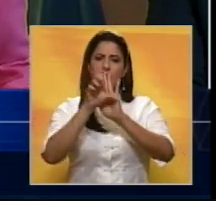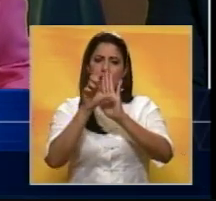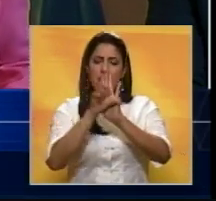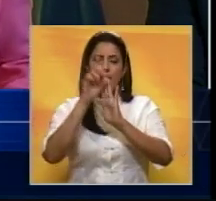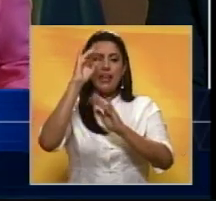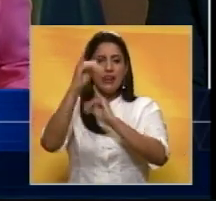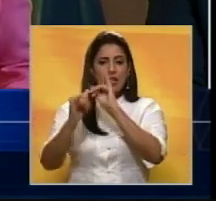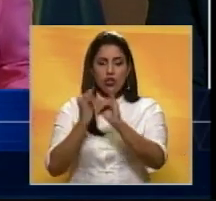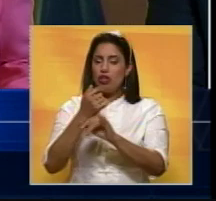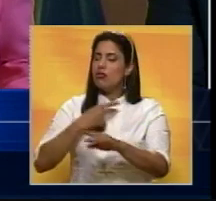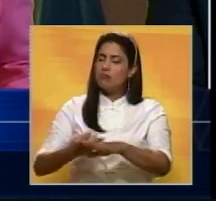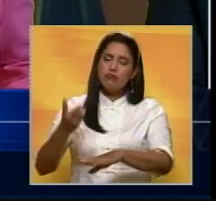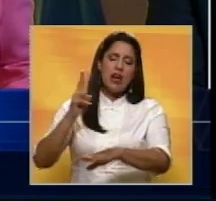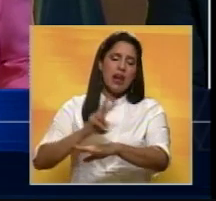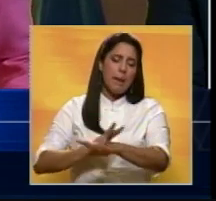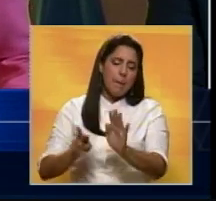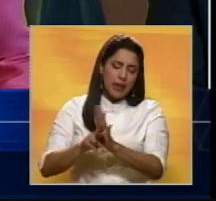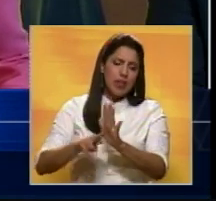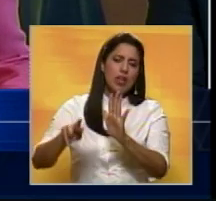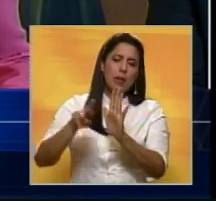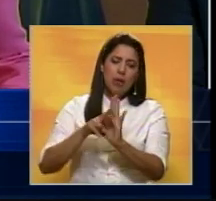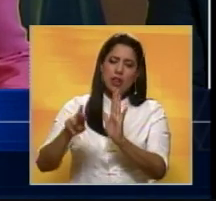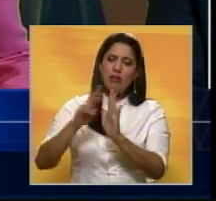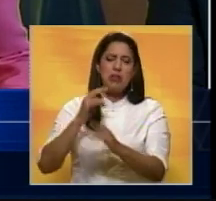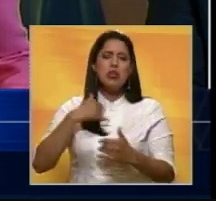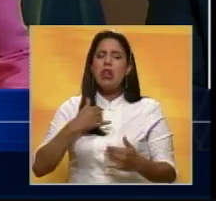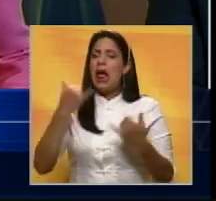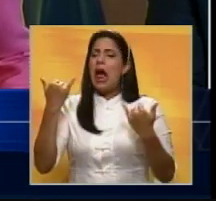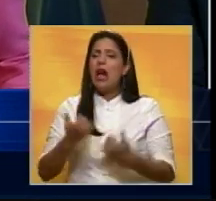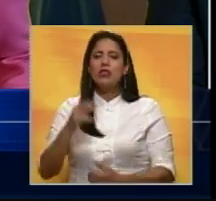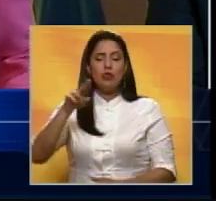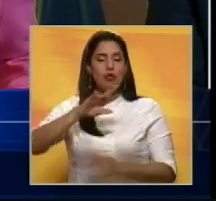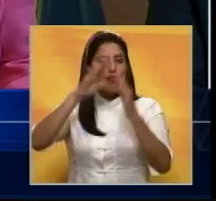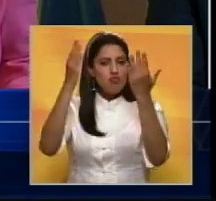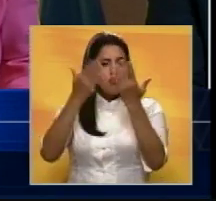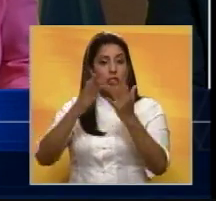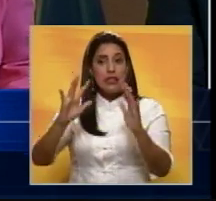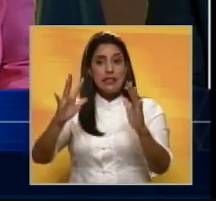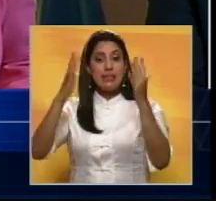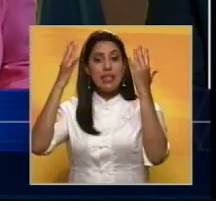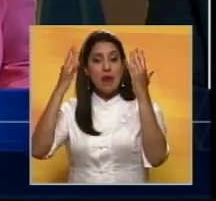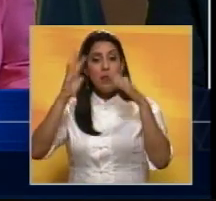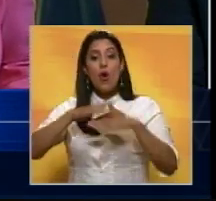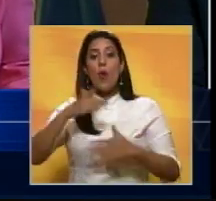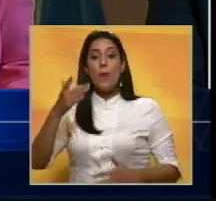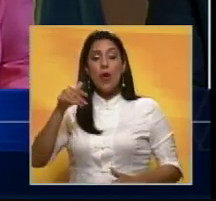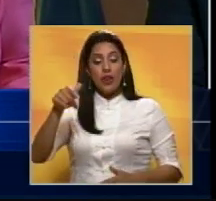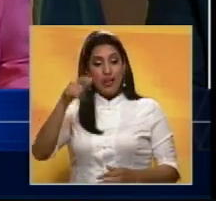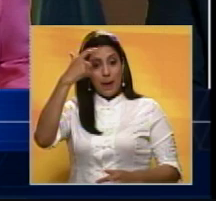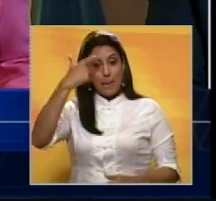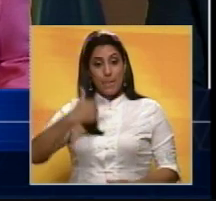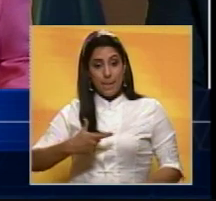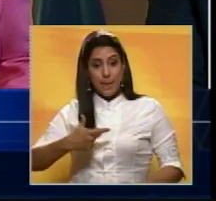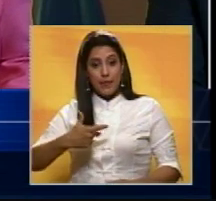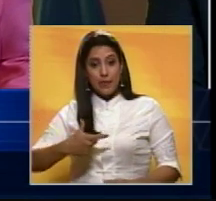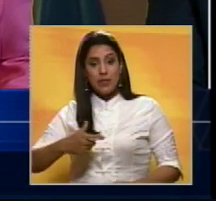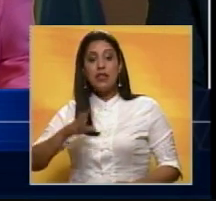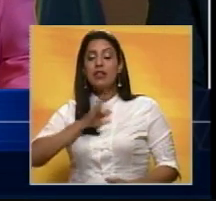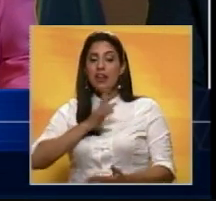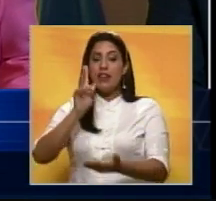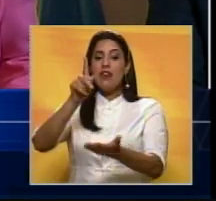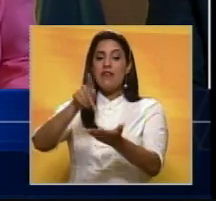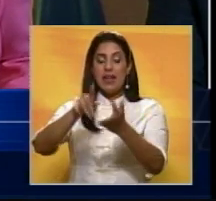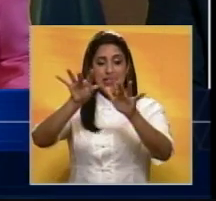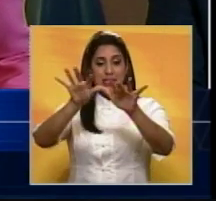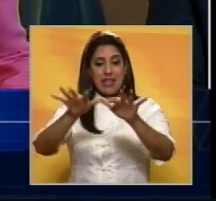lo repito y no me cansaré de repetirlo, el mundo se ha salvado de que una funcionaria llegase a